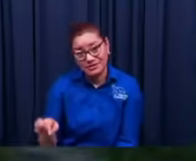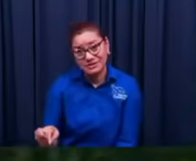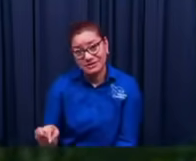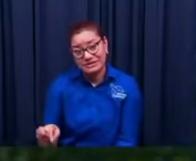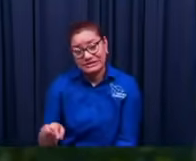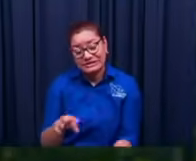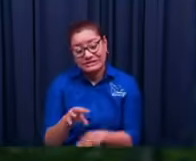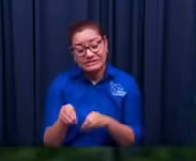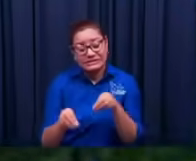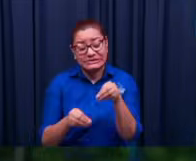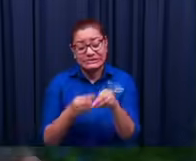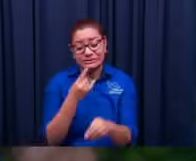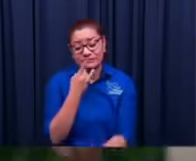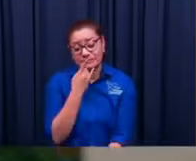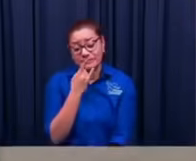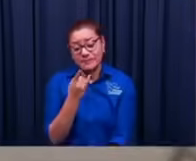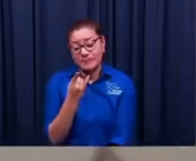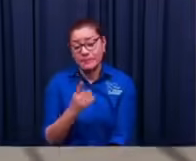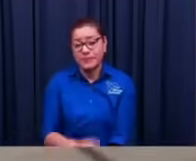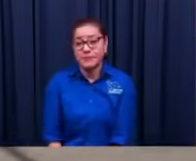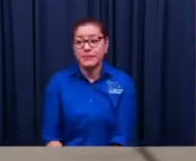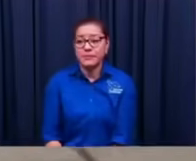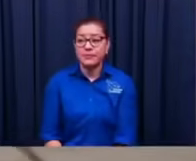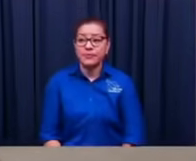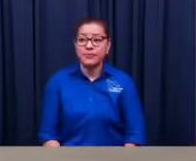Mejor cambio de tema.